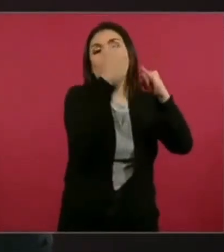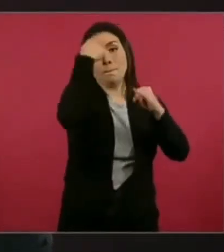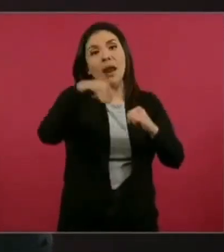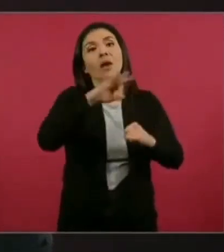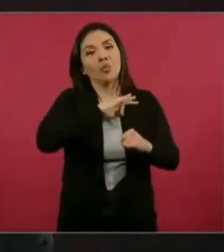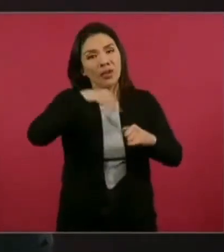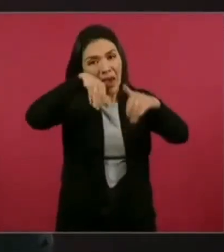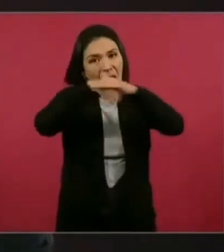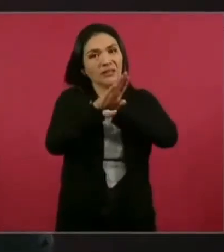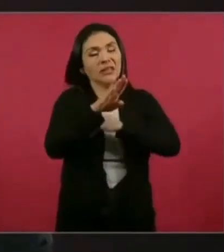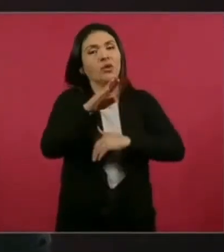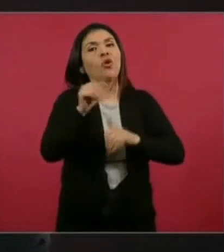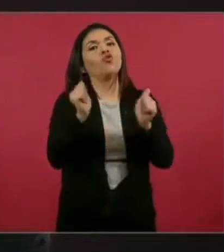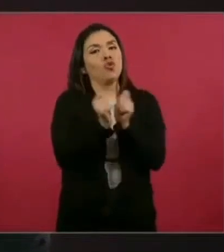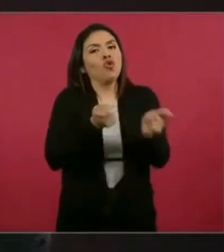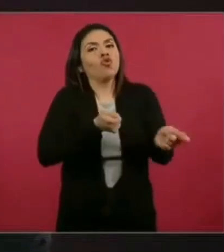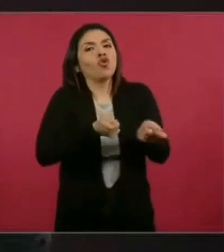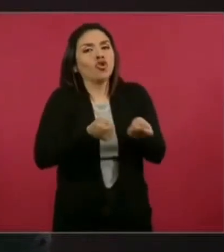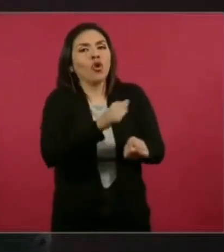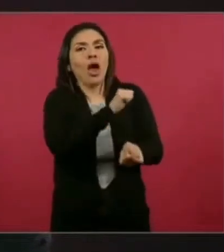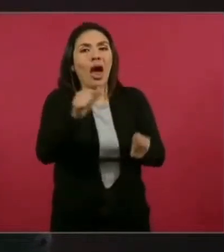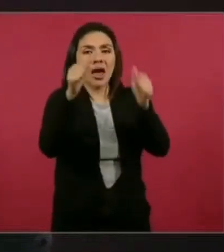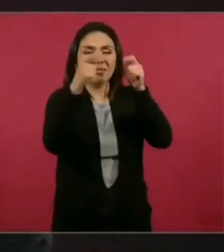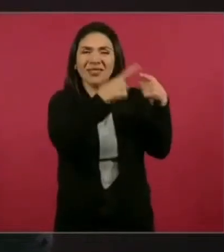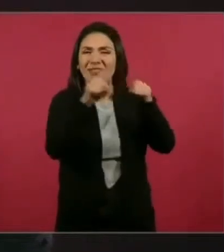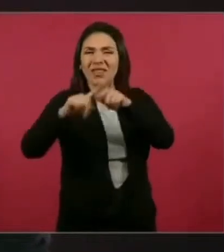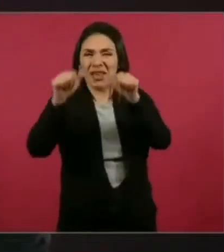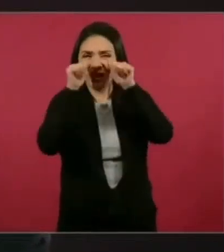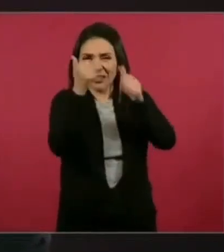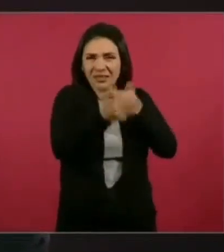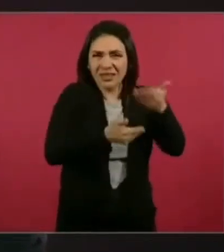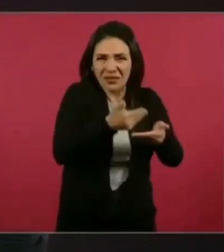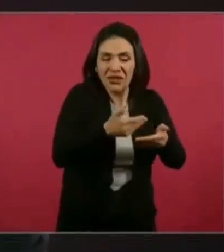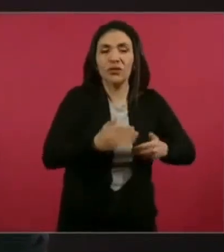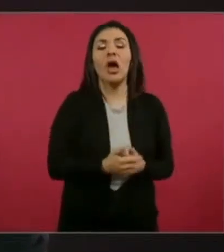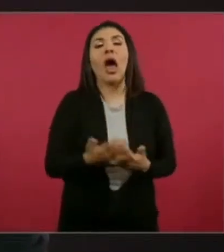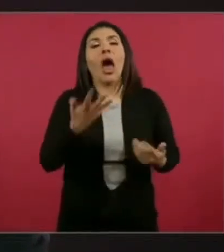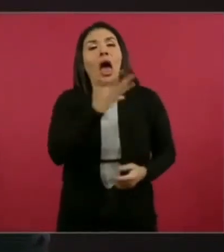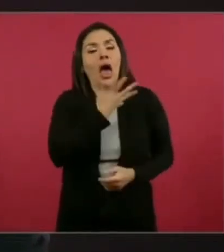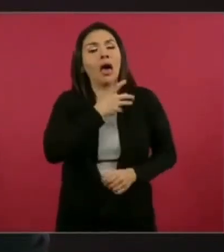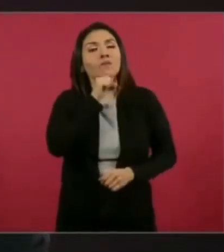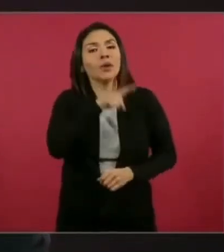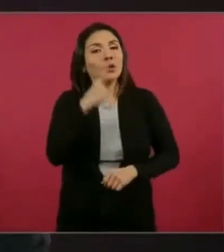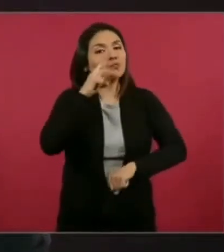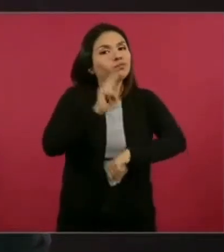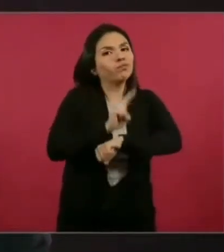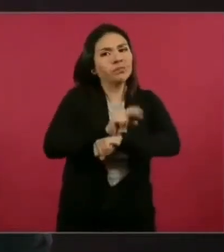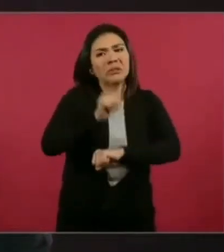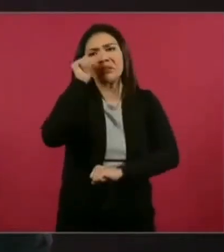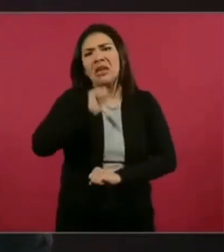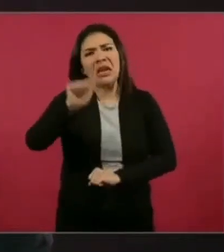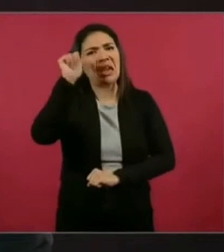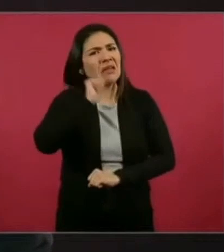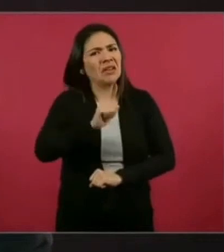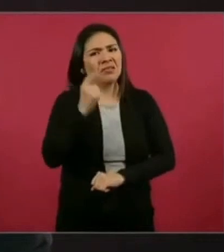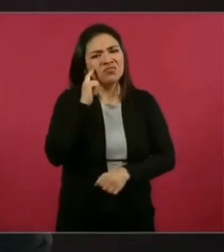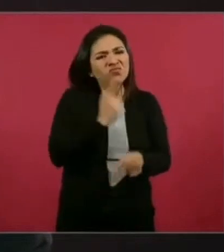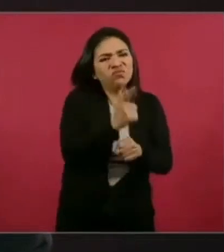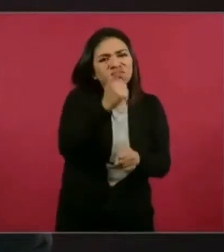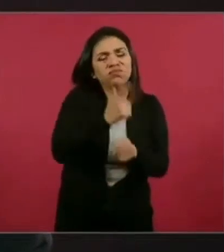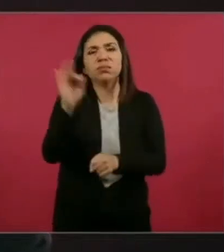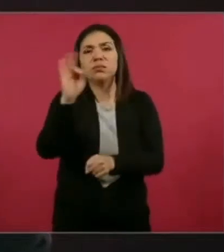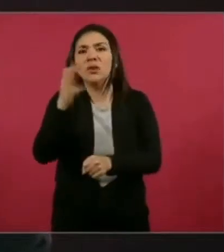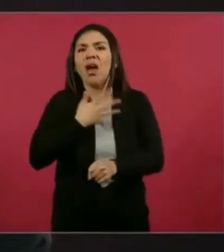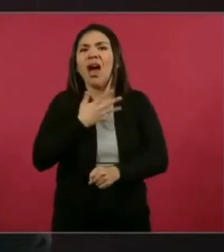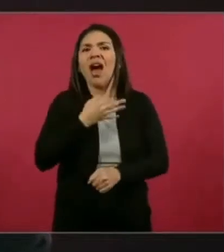el acceso controlado a los activos y servicios, tiene un monitoreo todo el tiempo y detección de